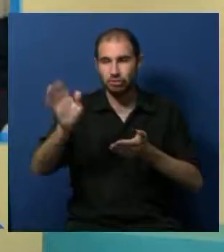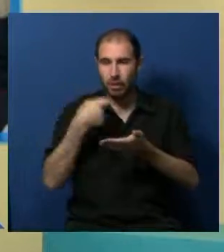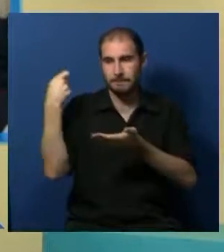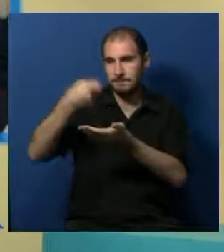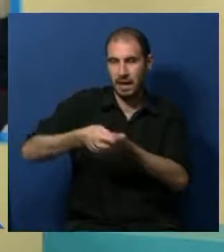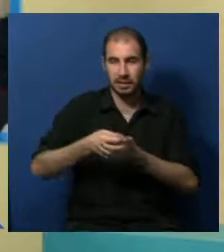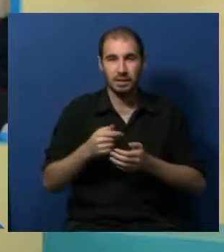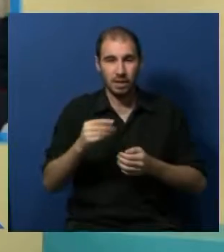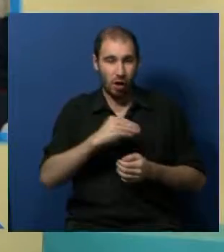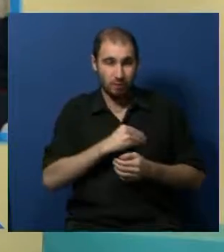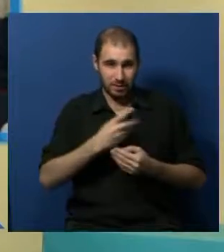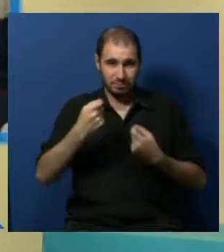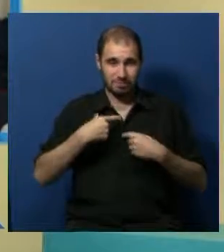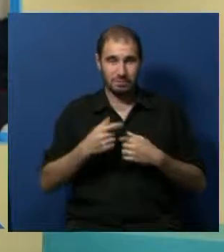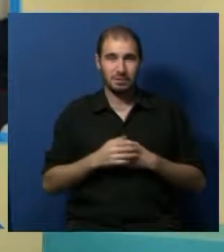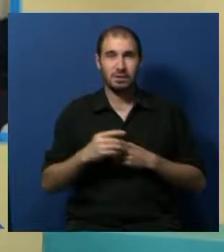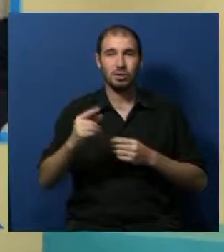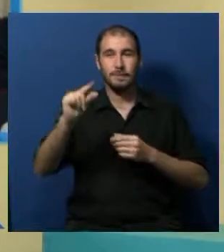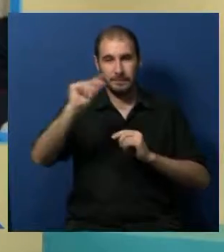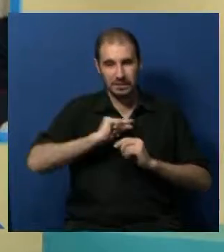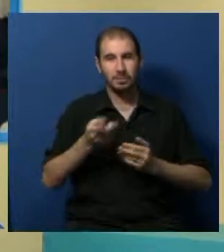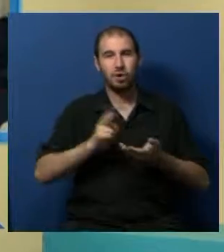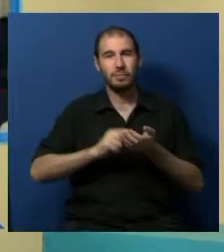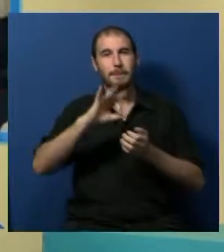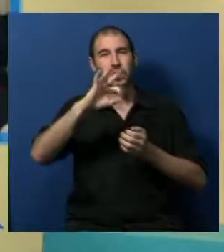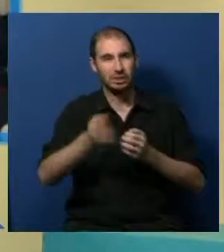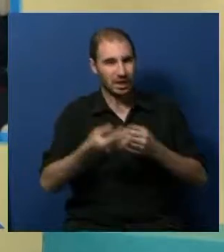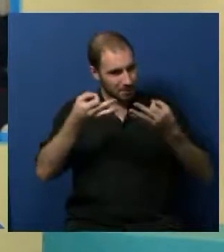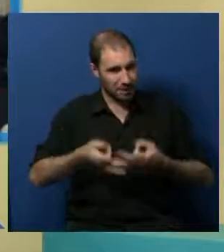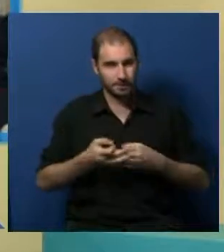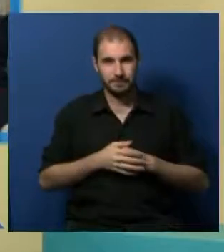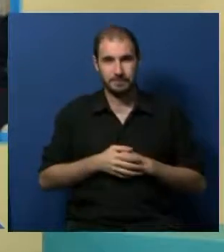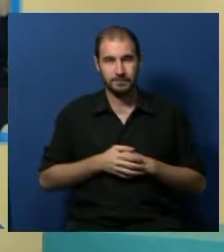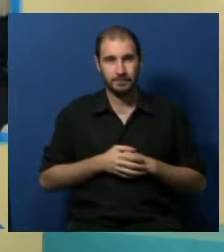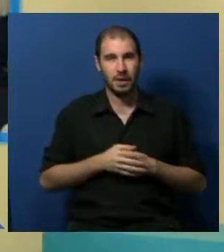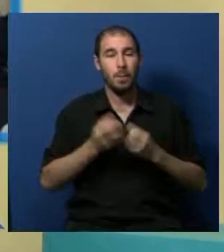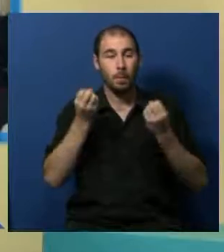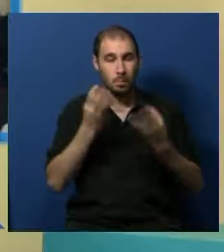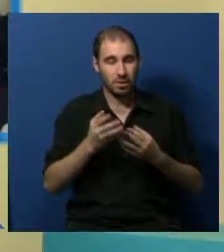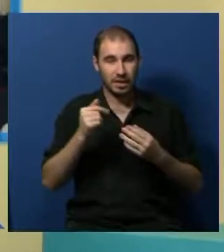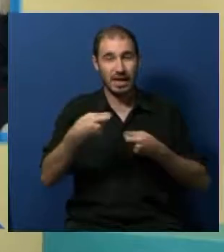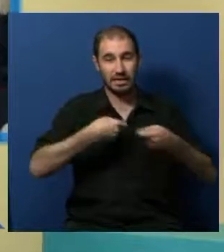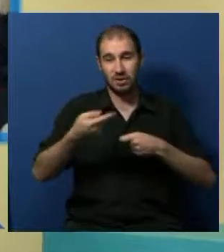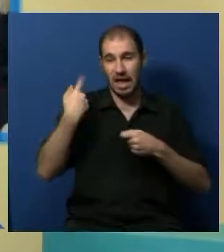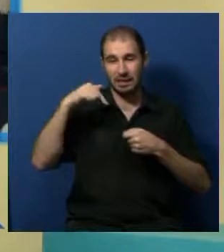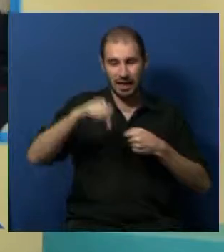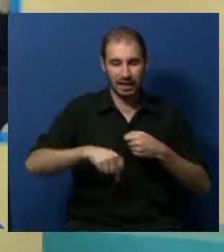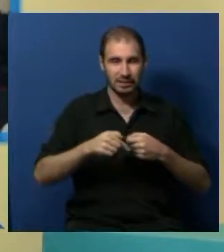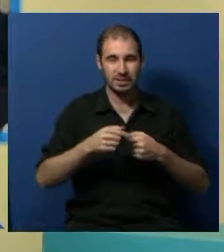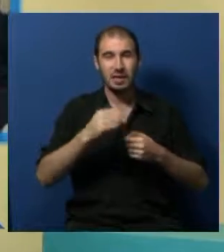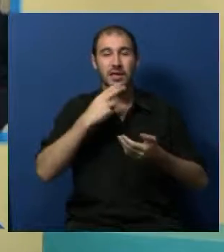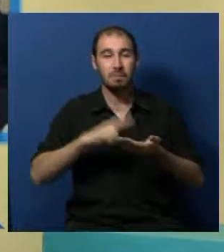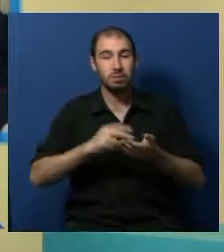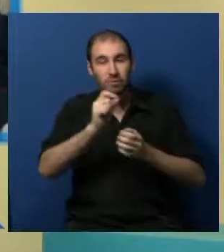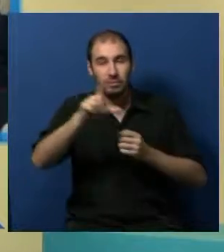atrás, confíen en nosotros, vuélvanos a prestar a tasas razonables. Claro. ¿Por qué? Porque ni en la gestión anterior ni esta han querido tocar los